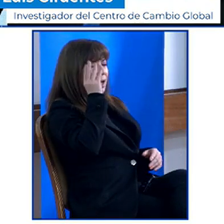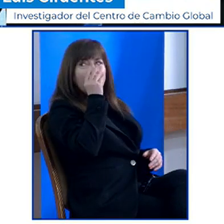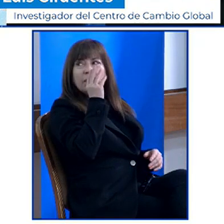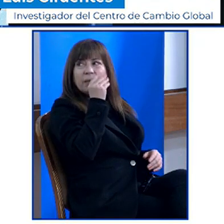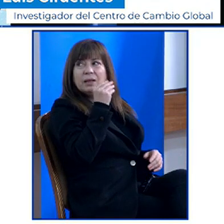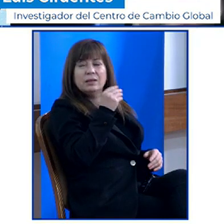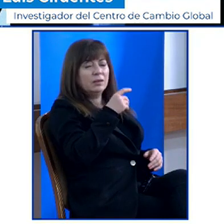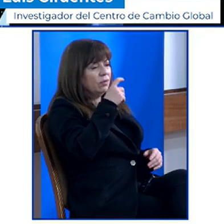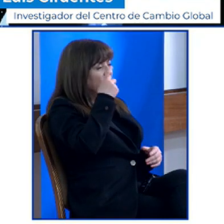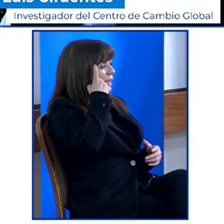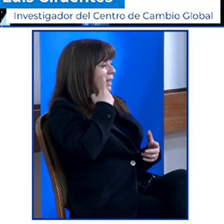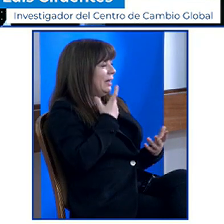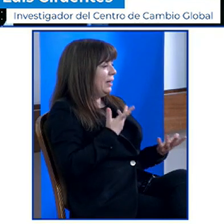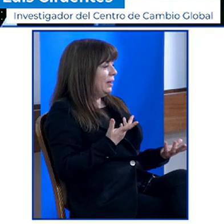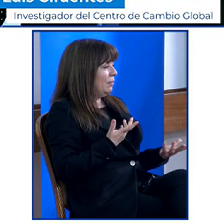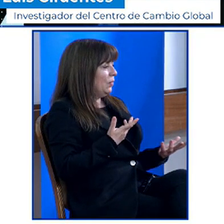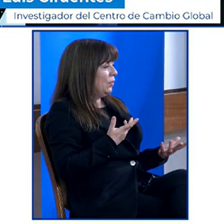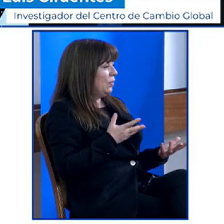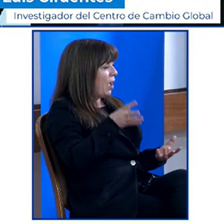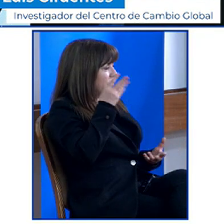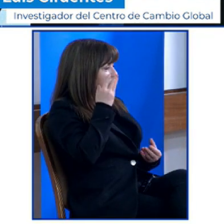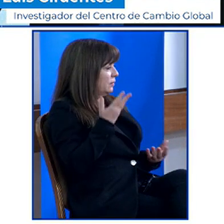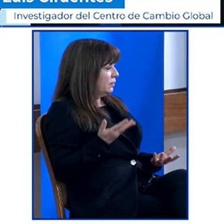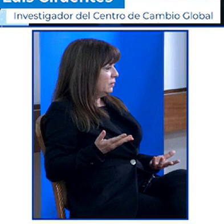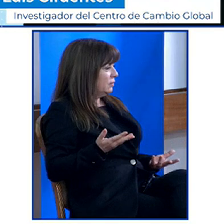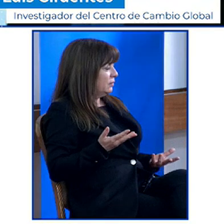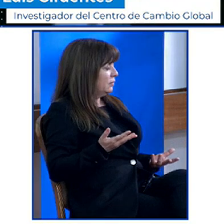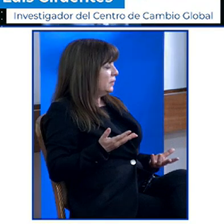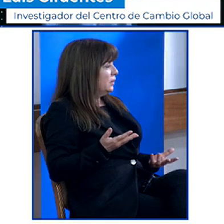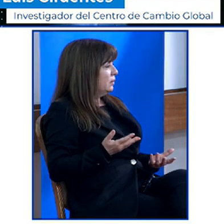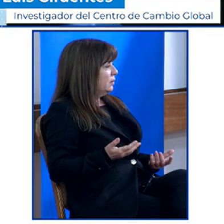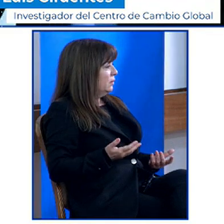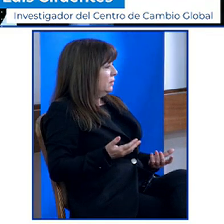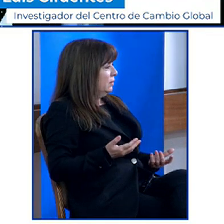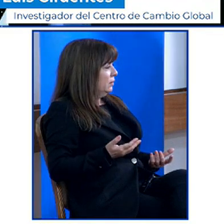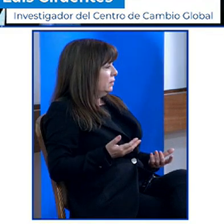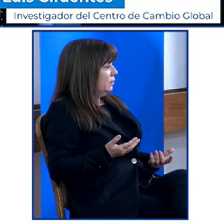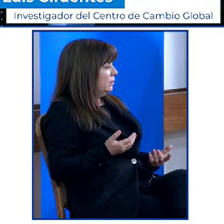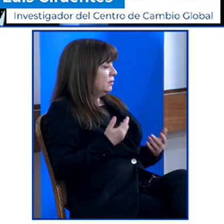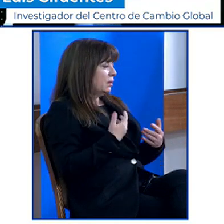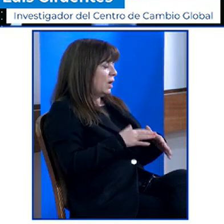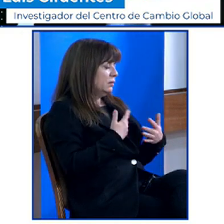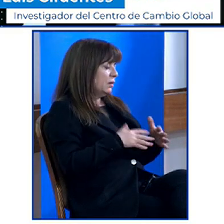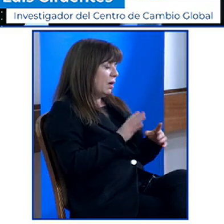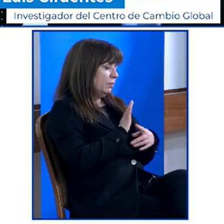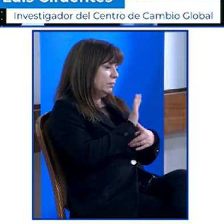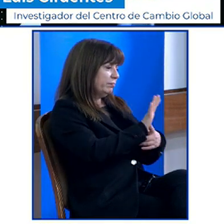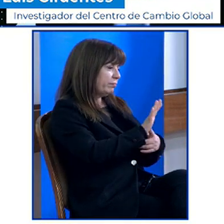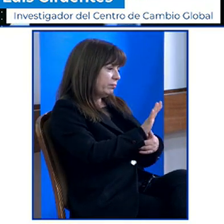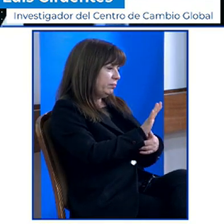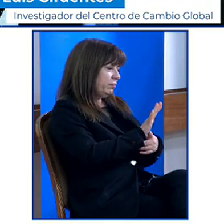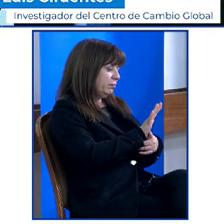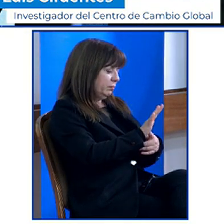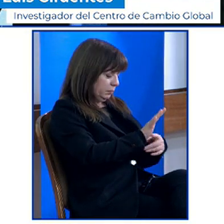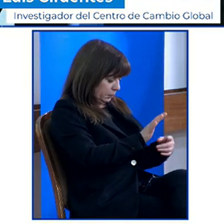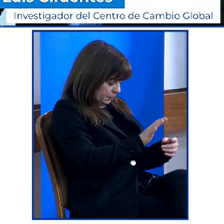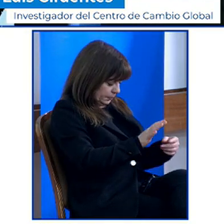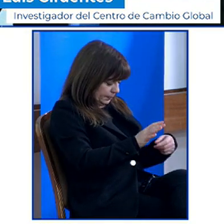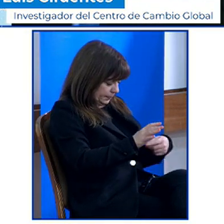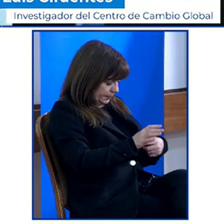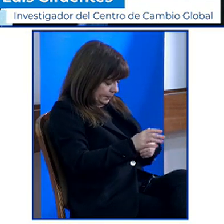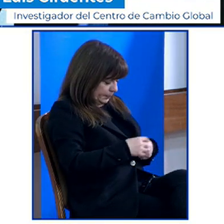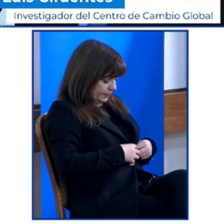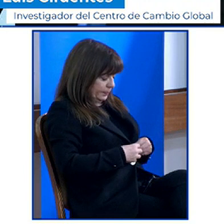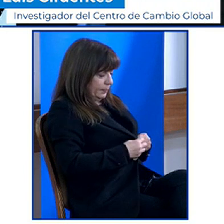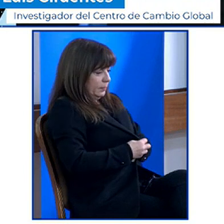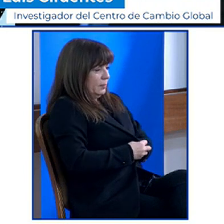y qué queremos aprender o qué queremos investigar? Bueno, lo que ya les mostré, pero